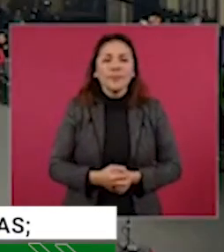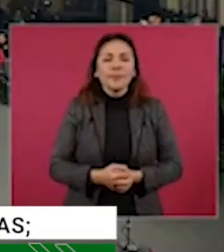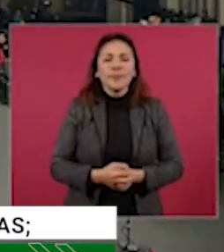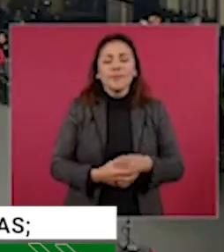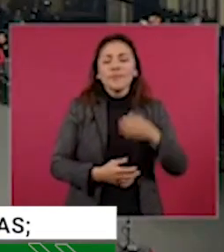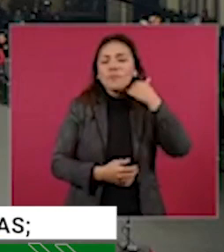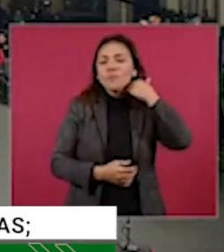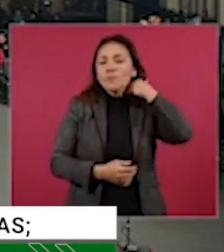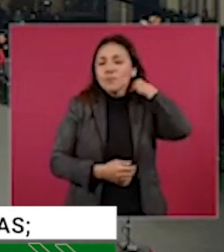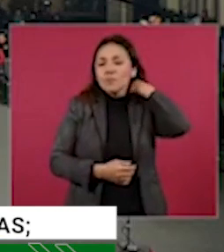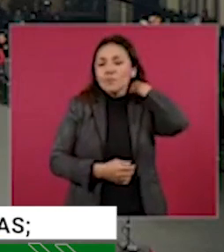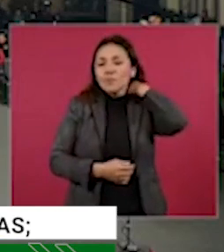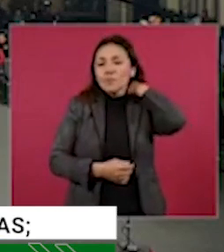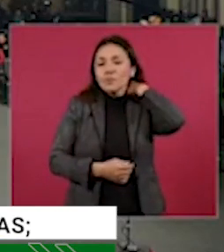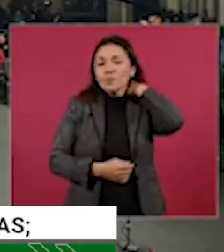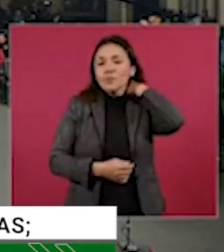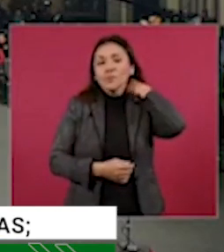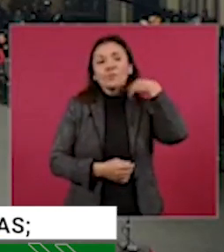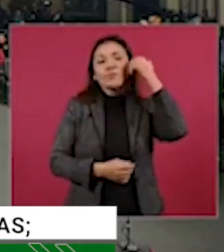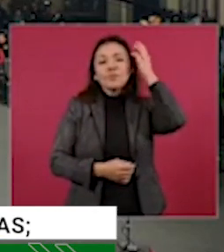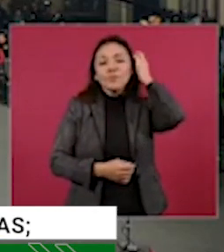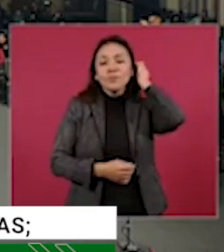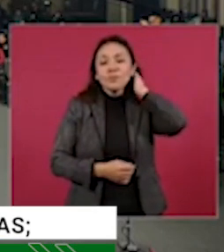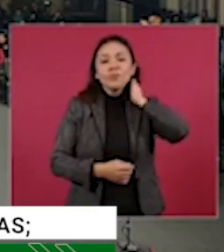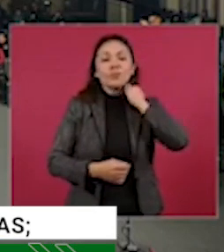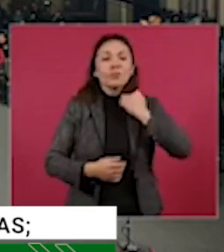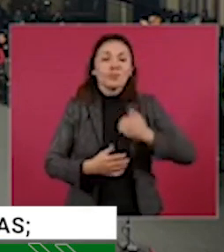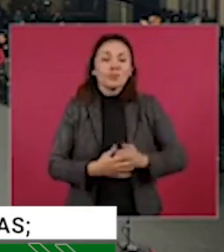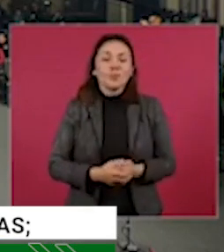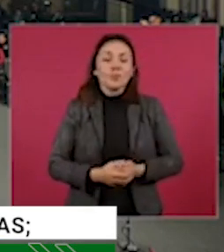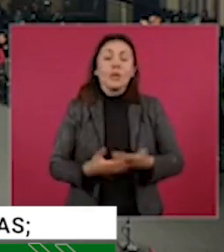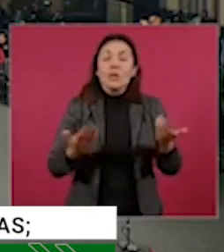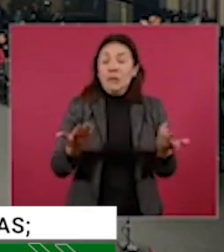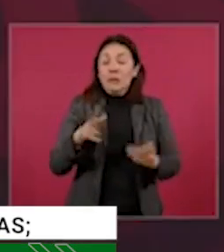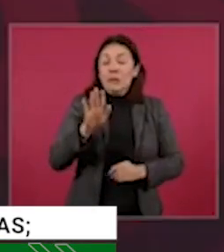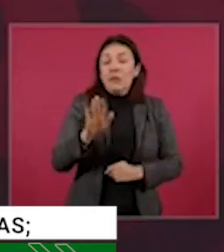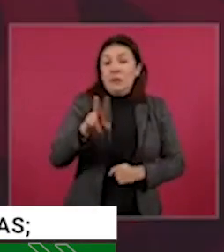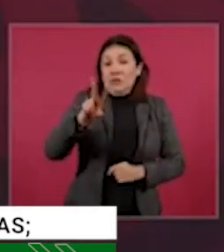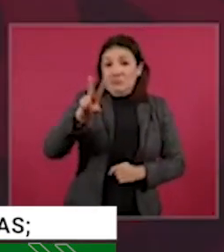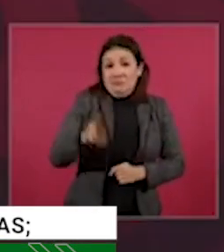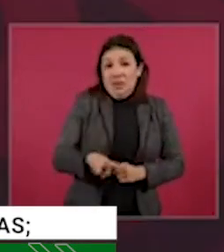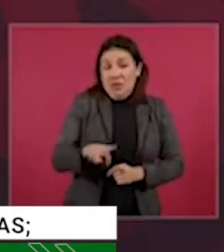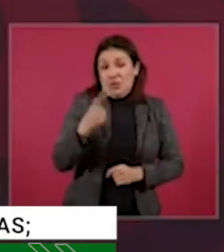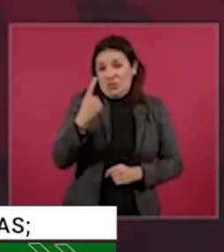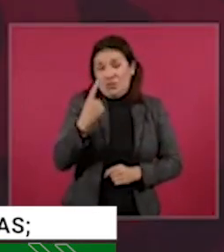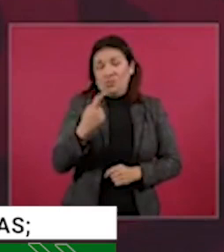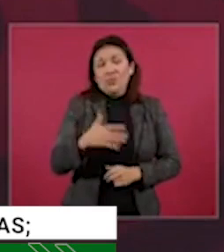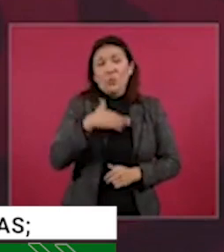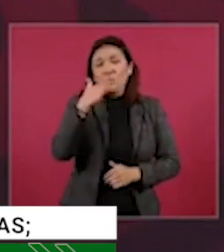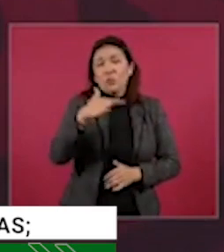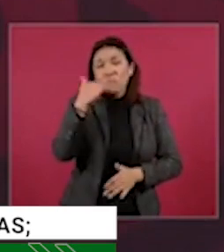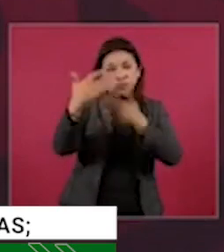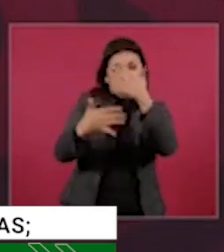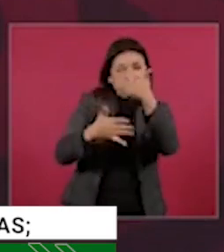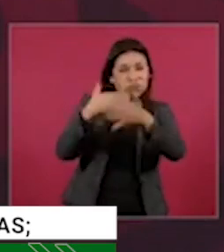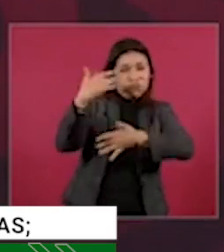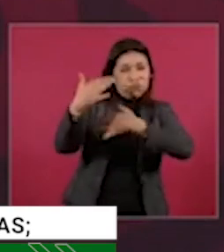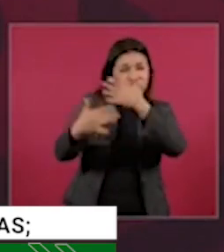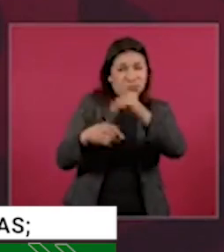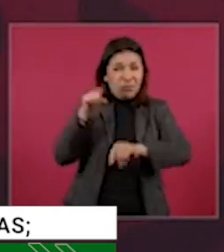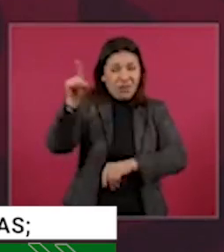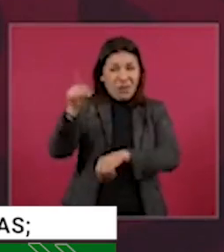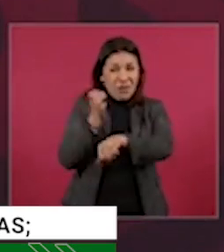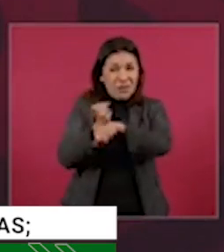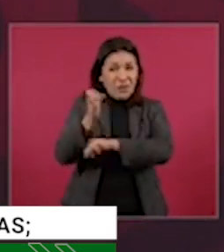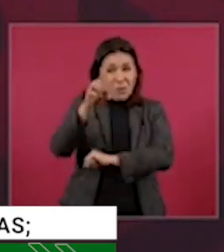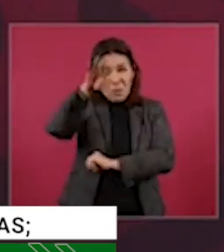definitiva la refinería de Cadereyta, el presidente López Obrador afirmó lo siguiente. La contaminación en